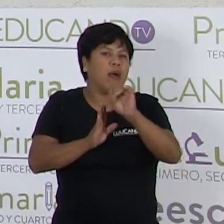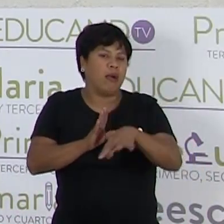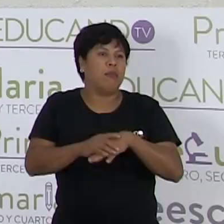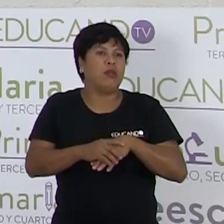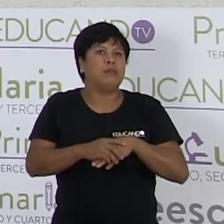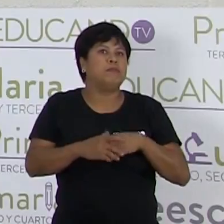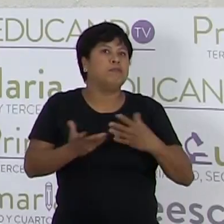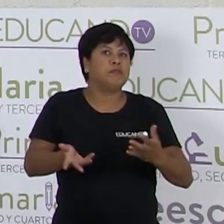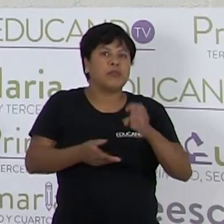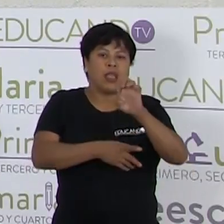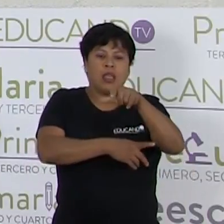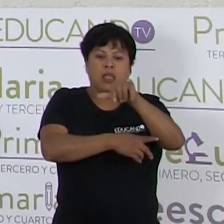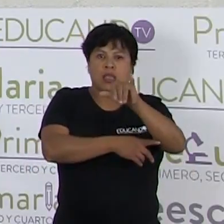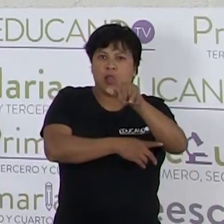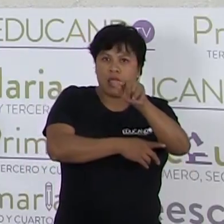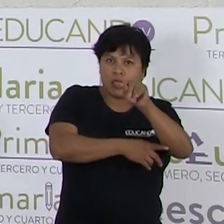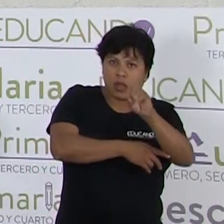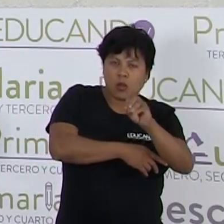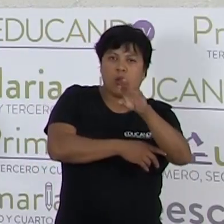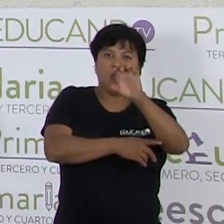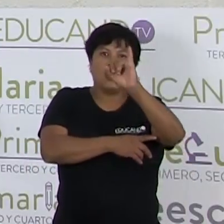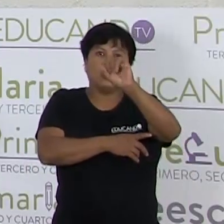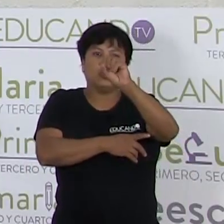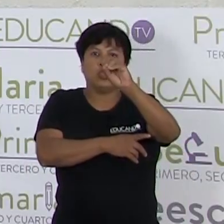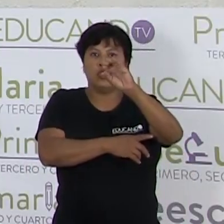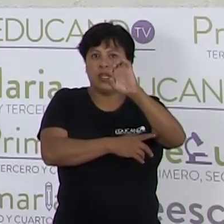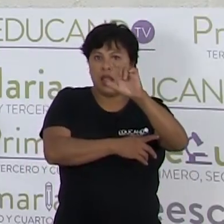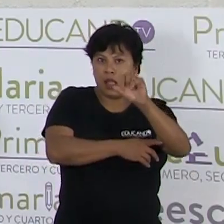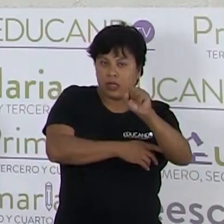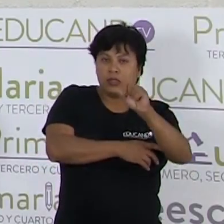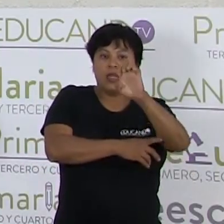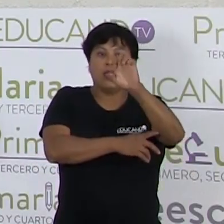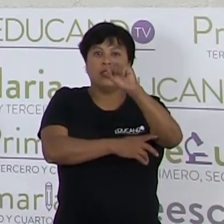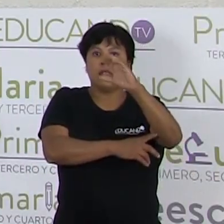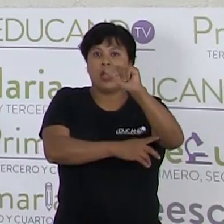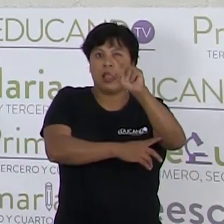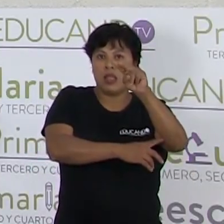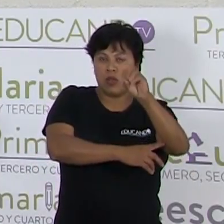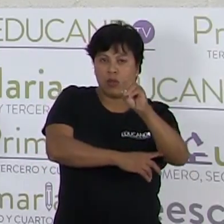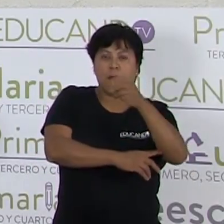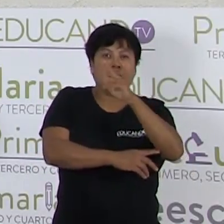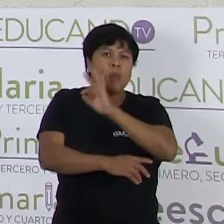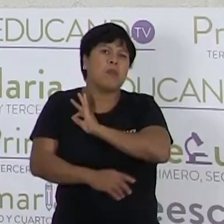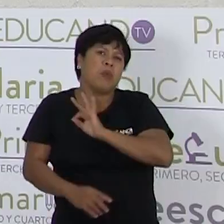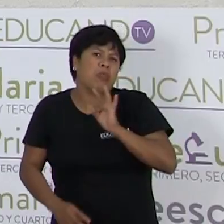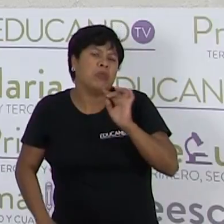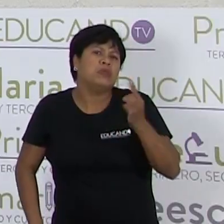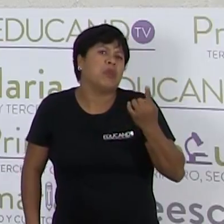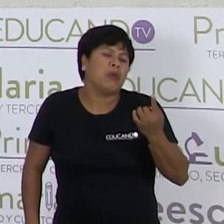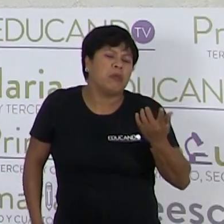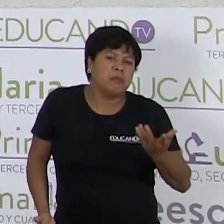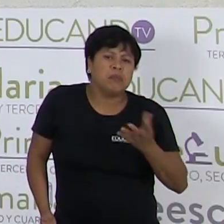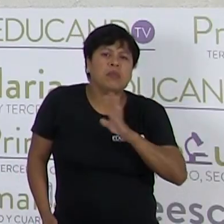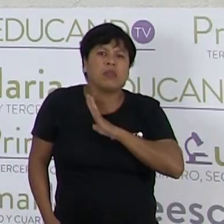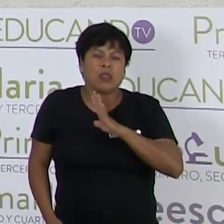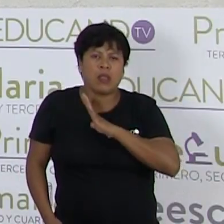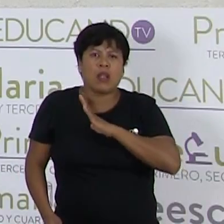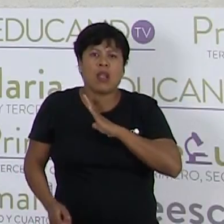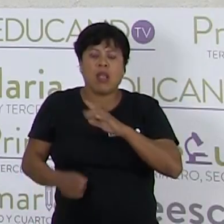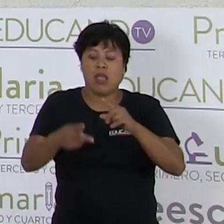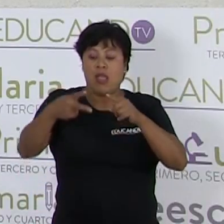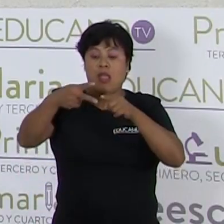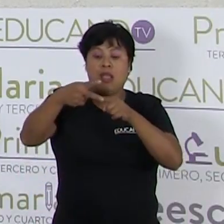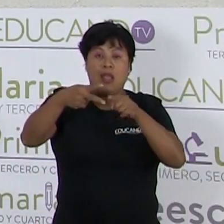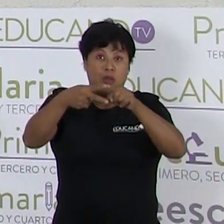si son equiláteros, si son isósceles, si son escalenos, pero también puede ser que tengan ángulos